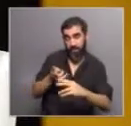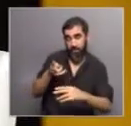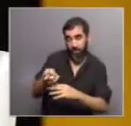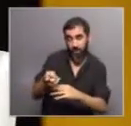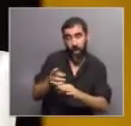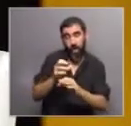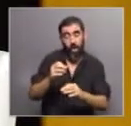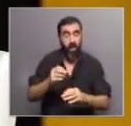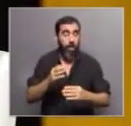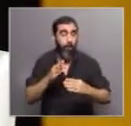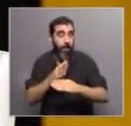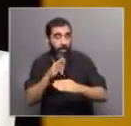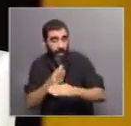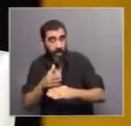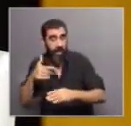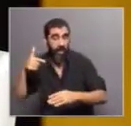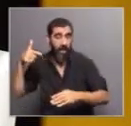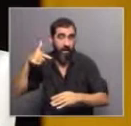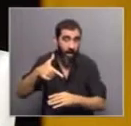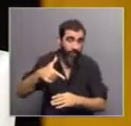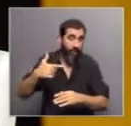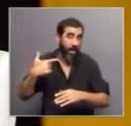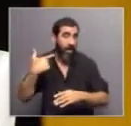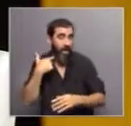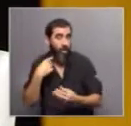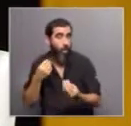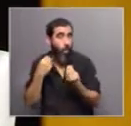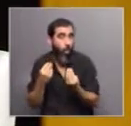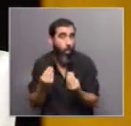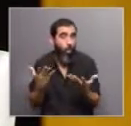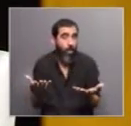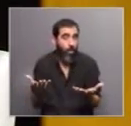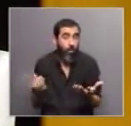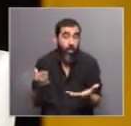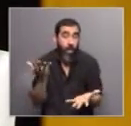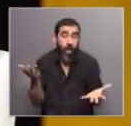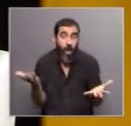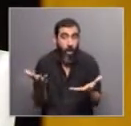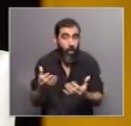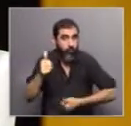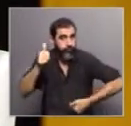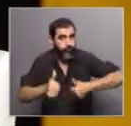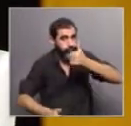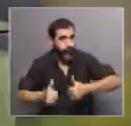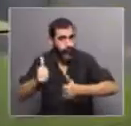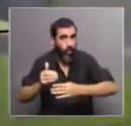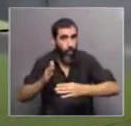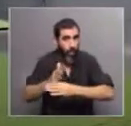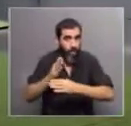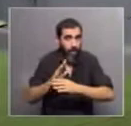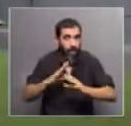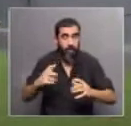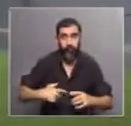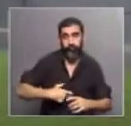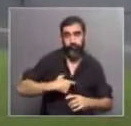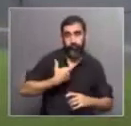base a un combustible derivado del petróleo, o la leña, que insisto, cada vez viene poniéndose como más competitiva en esto de abrigarnos sin